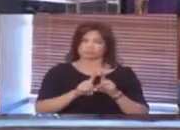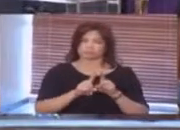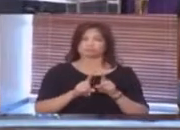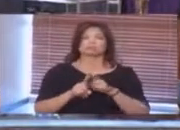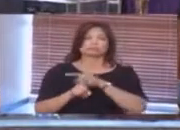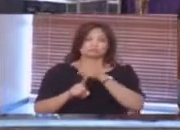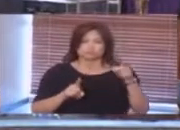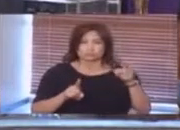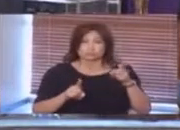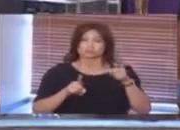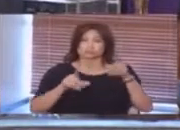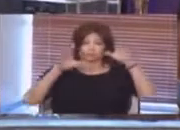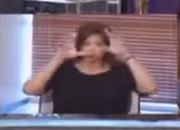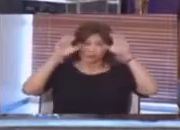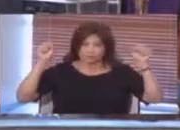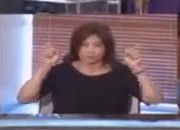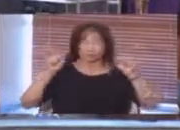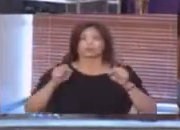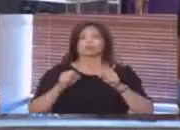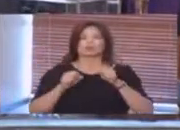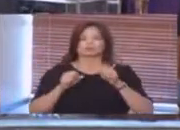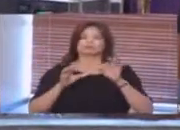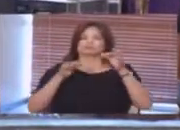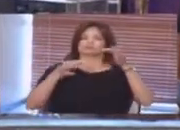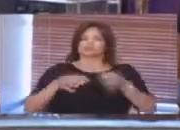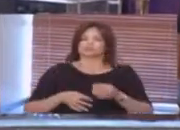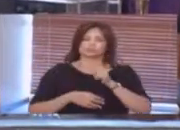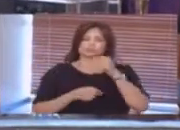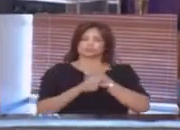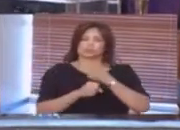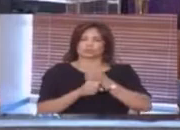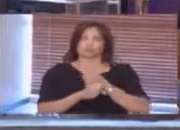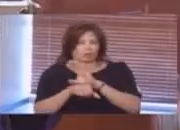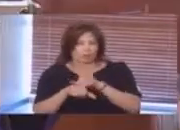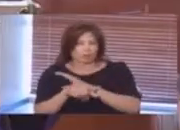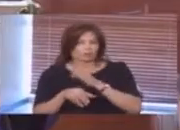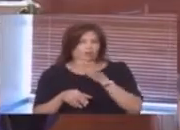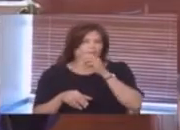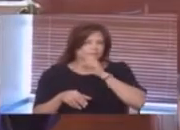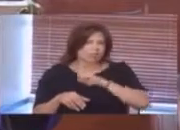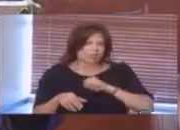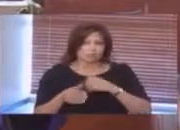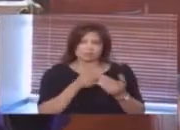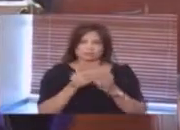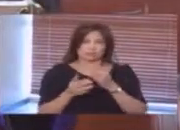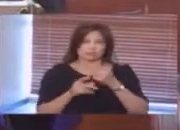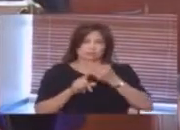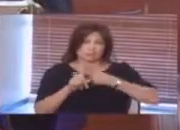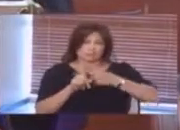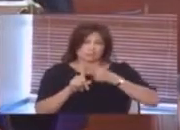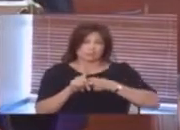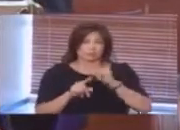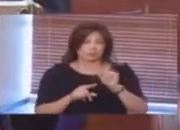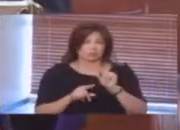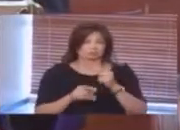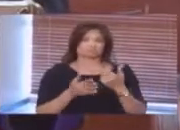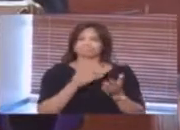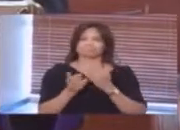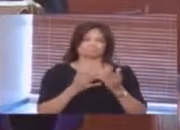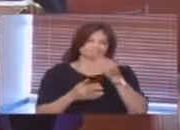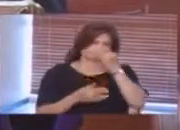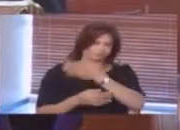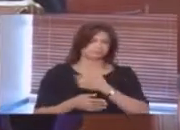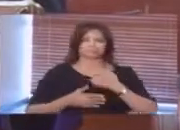tenga usted, presidente, la mayor certeza de que trabajaremos unidos con ustedes. En particular, y